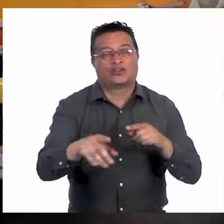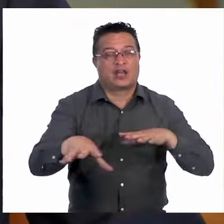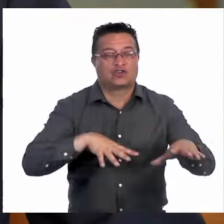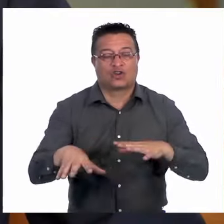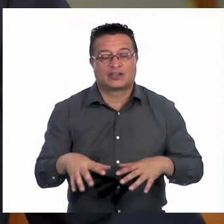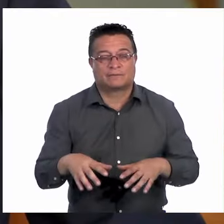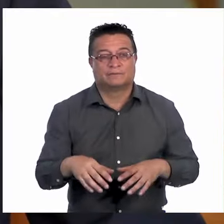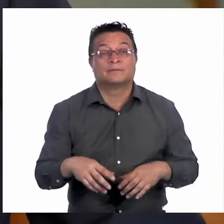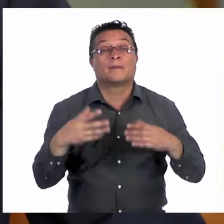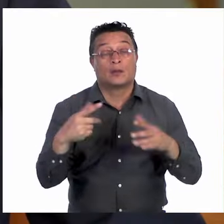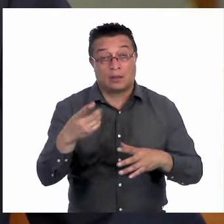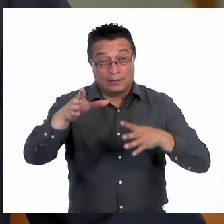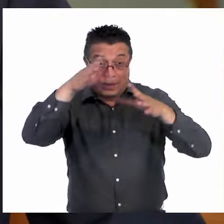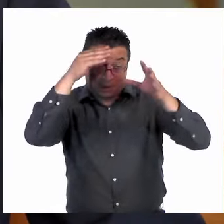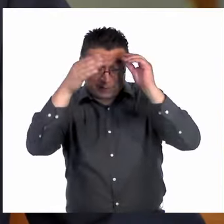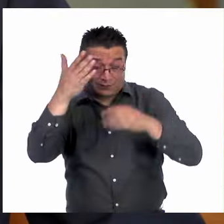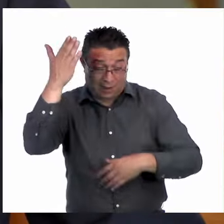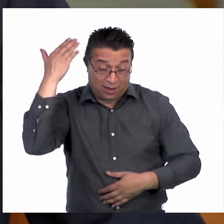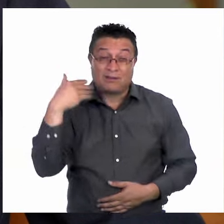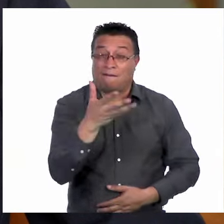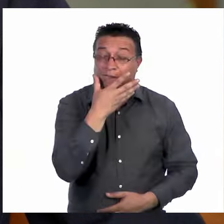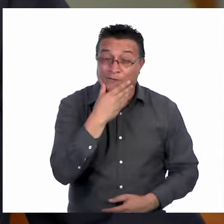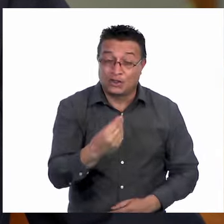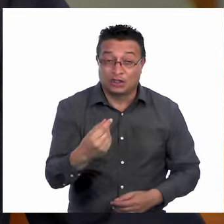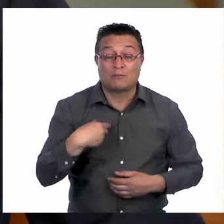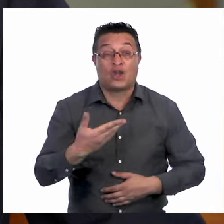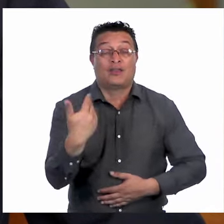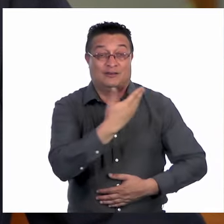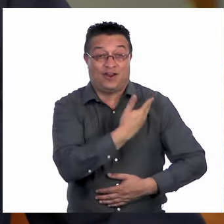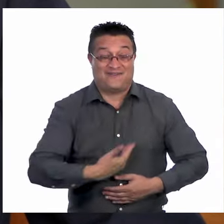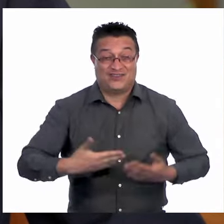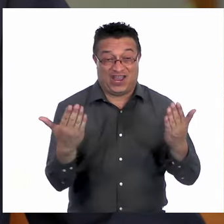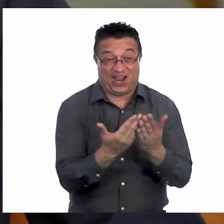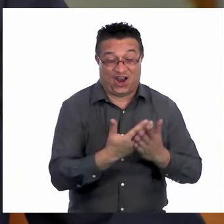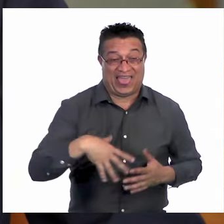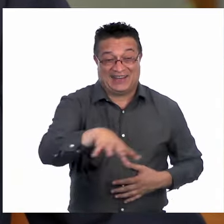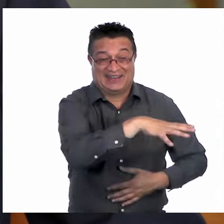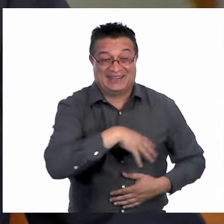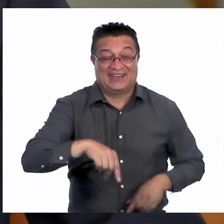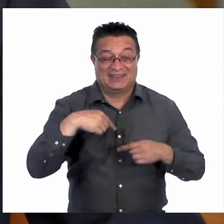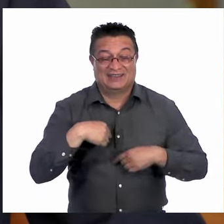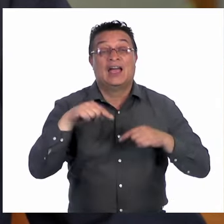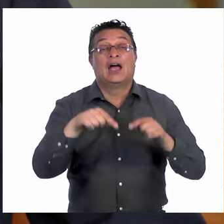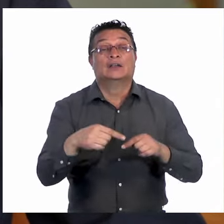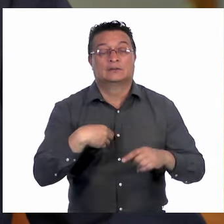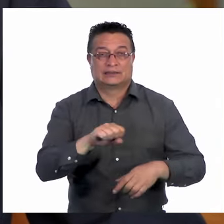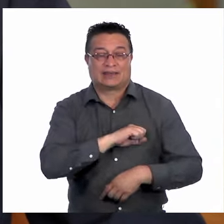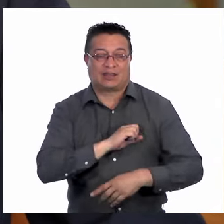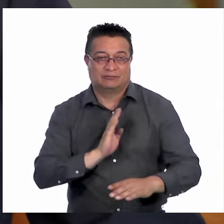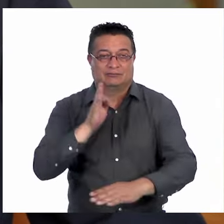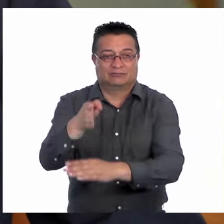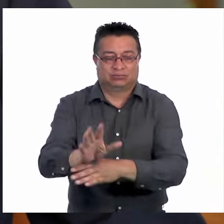cosas. Una de las experiencias muy bonitas que tuve del gobierno escolar en mi anterior escuela fue cuando fuimos a